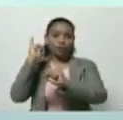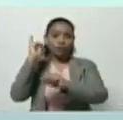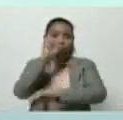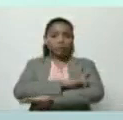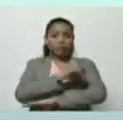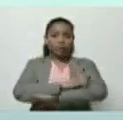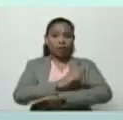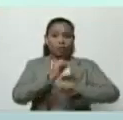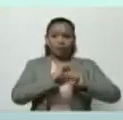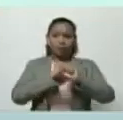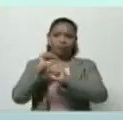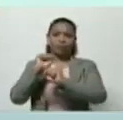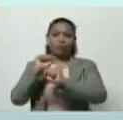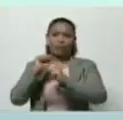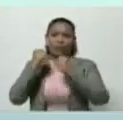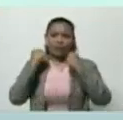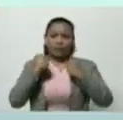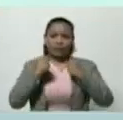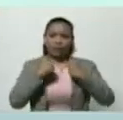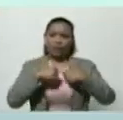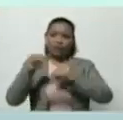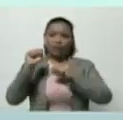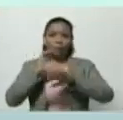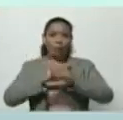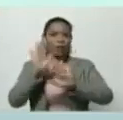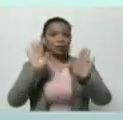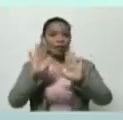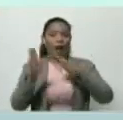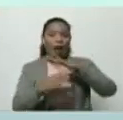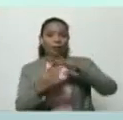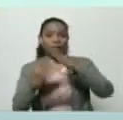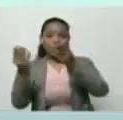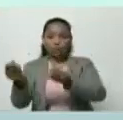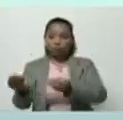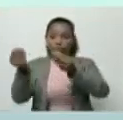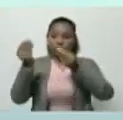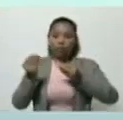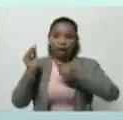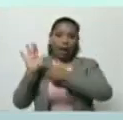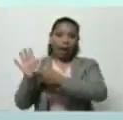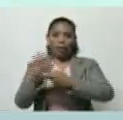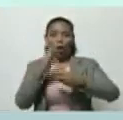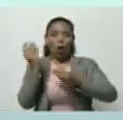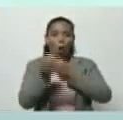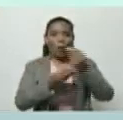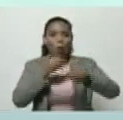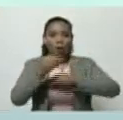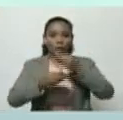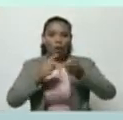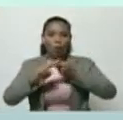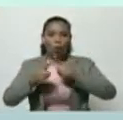disciplinariamente le cae. ¿Por qué? Porque ya en las bases nos están dando el ejemplo de cómo hacer las cosas.